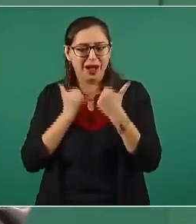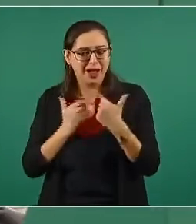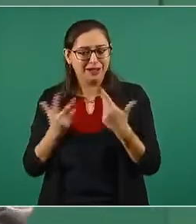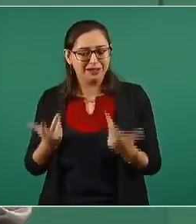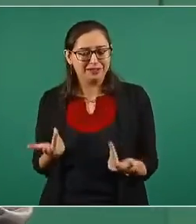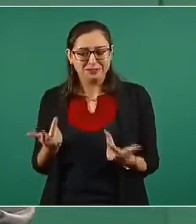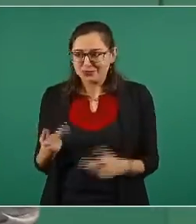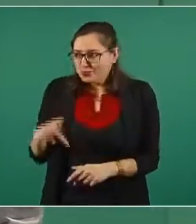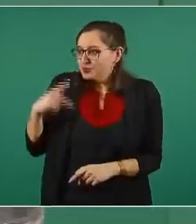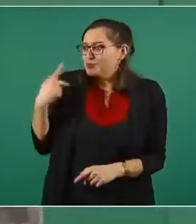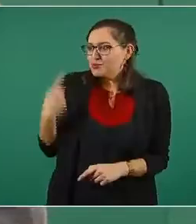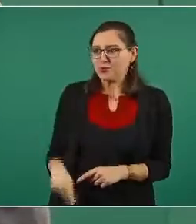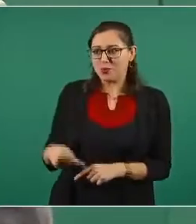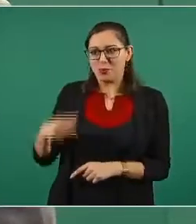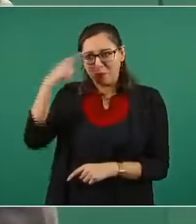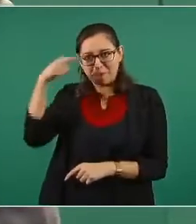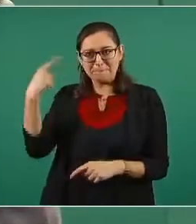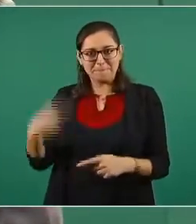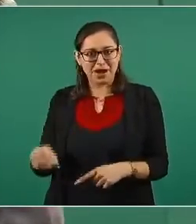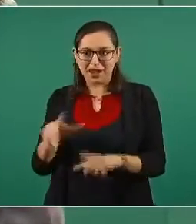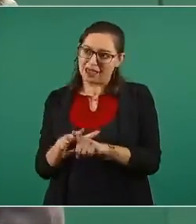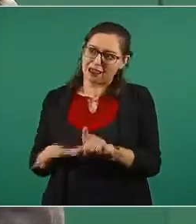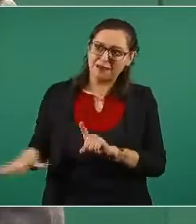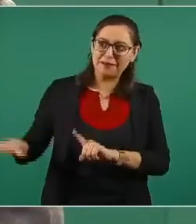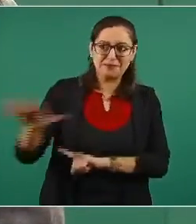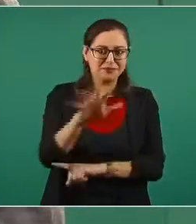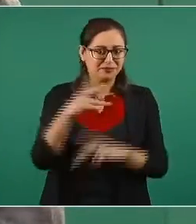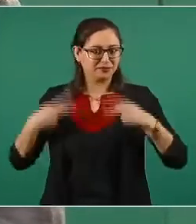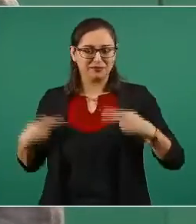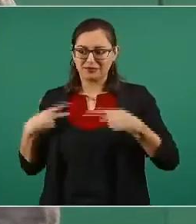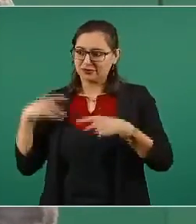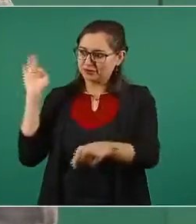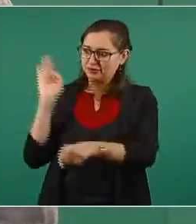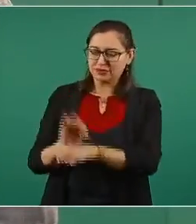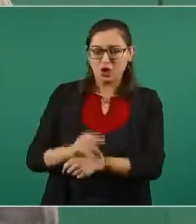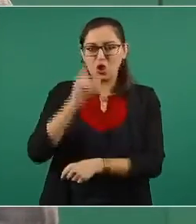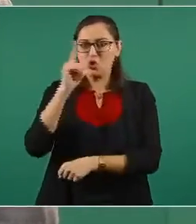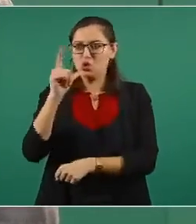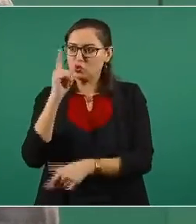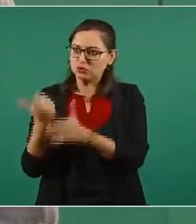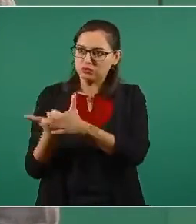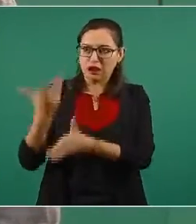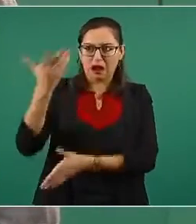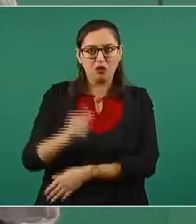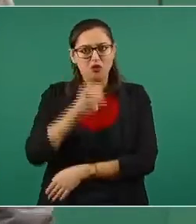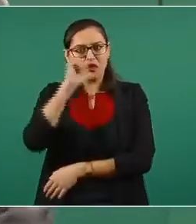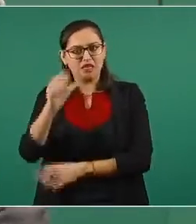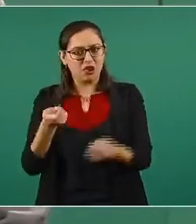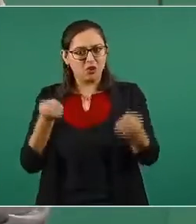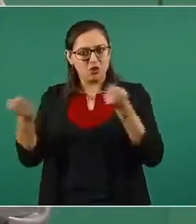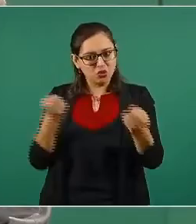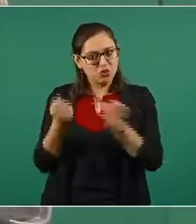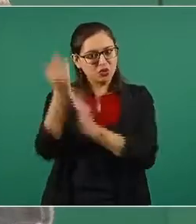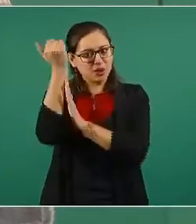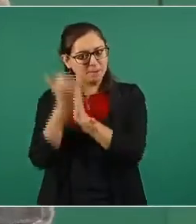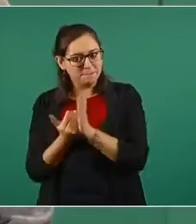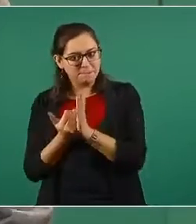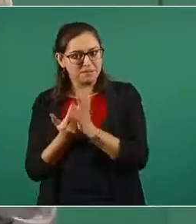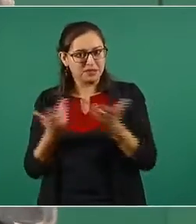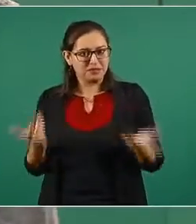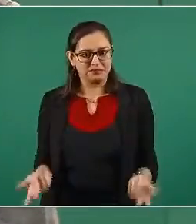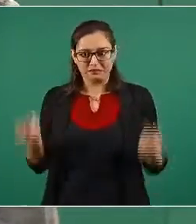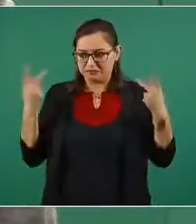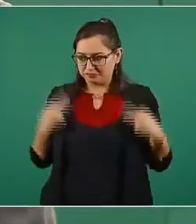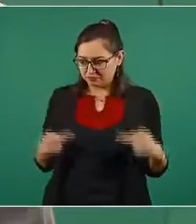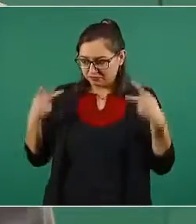Es una empresa pública para que no aumente el precio de la luz en beneficio de consumidores domésticos y